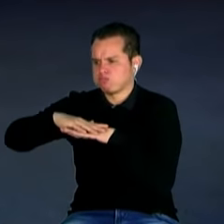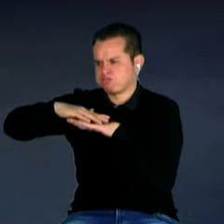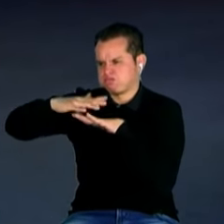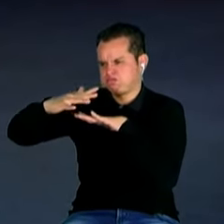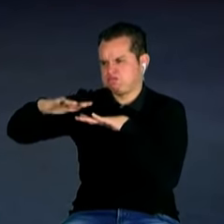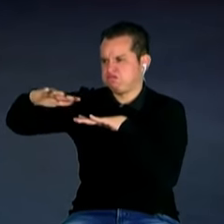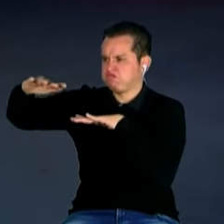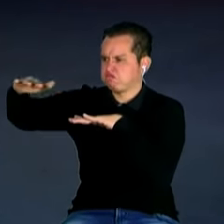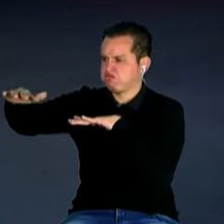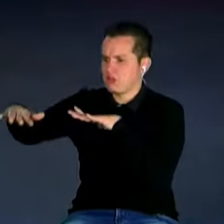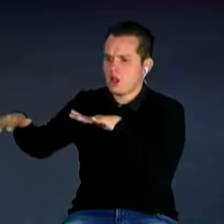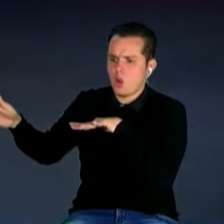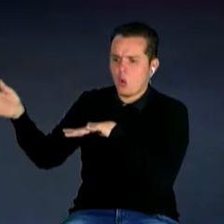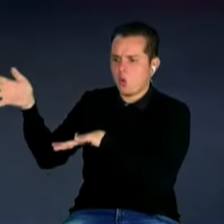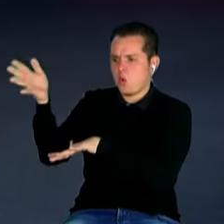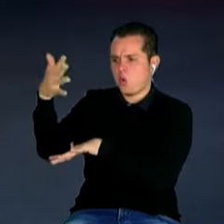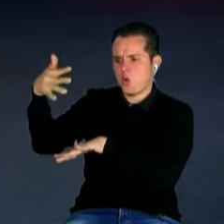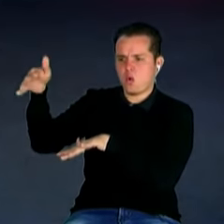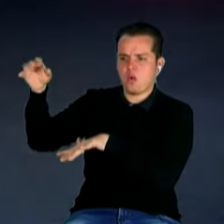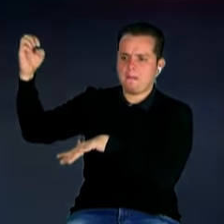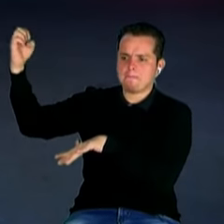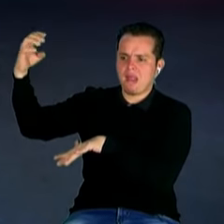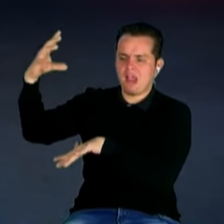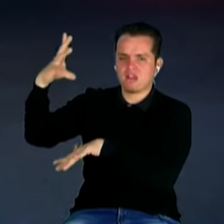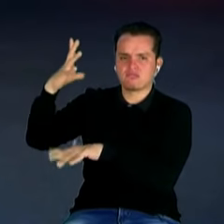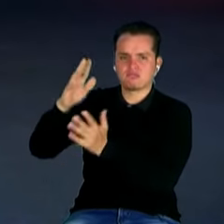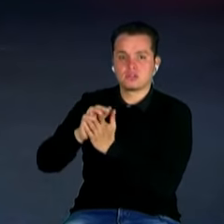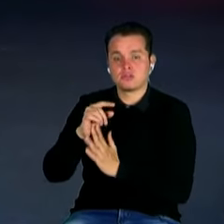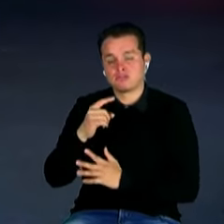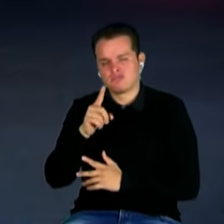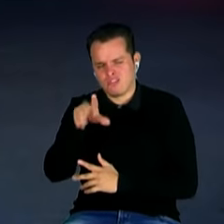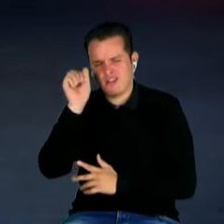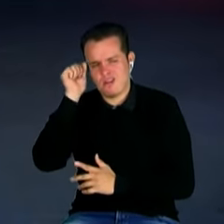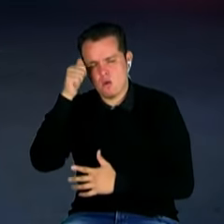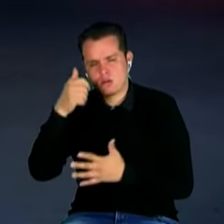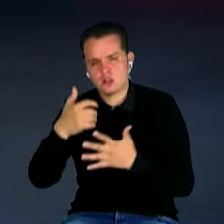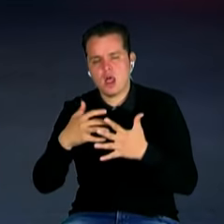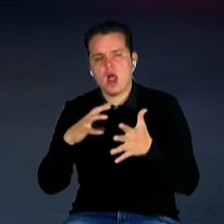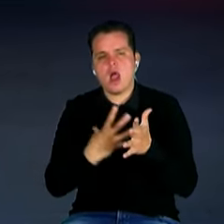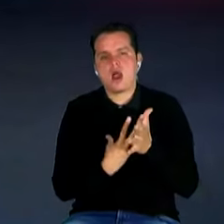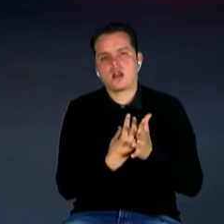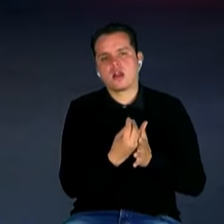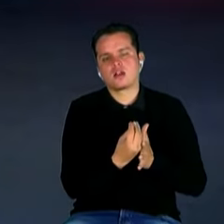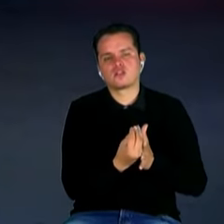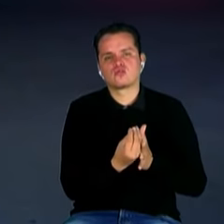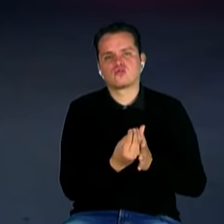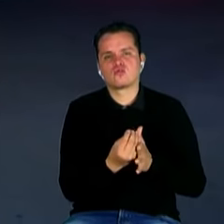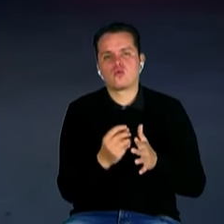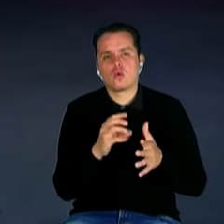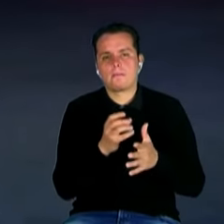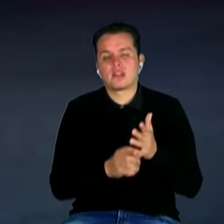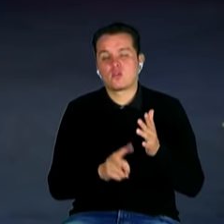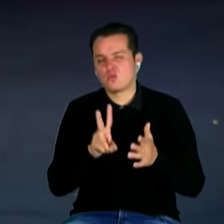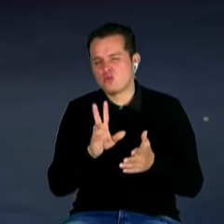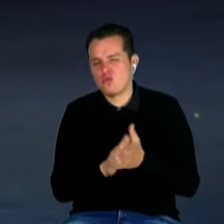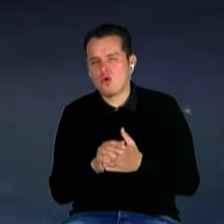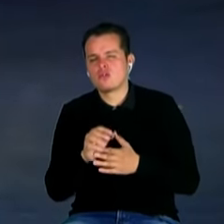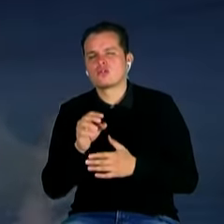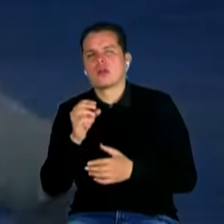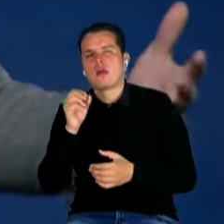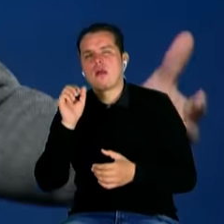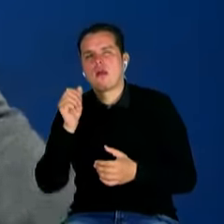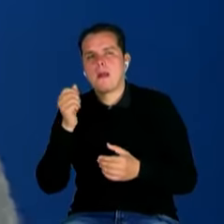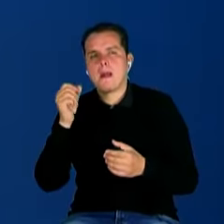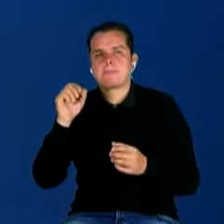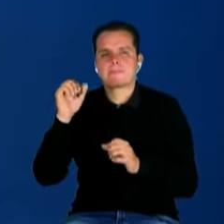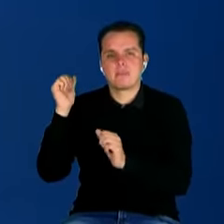desierto. ¿Recuerda usted allá en Éxodo 2 que se nos cuenta acerca de Moisés, que pastoreaba las